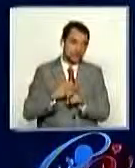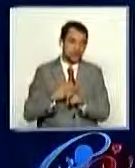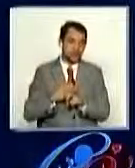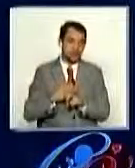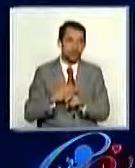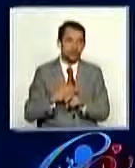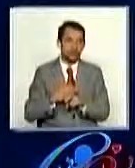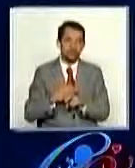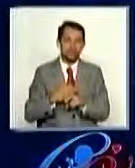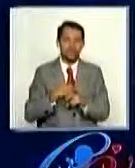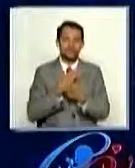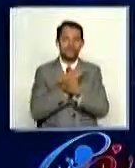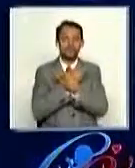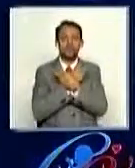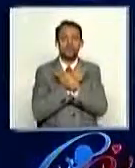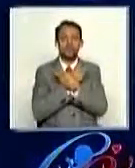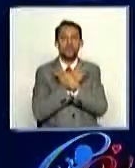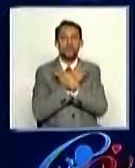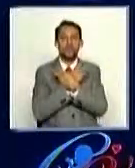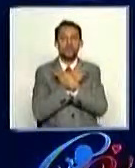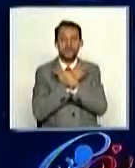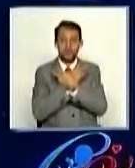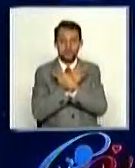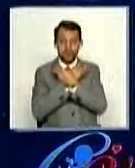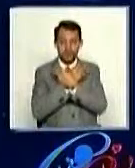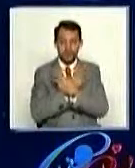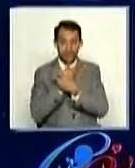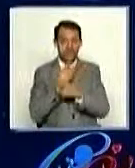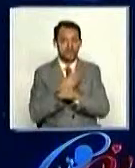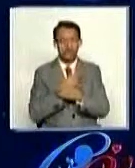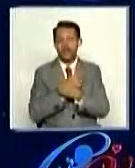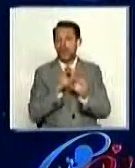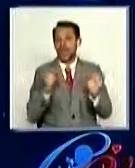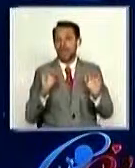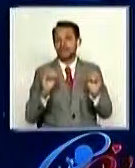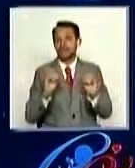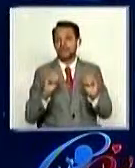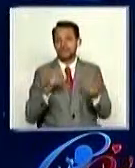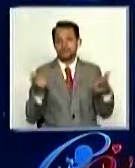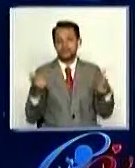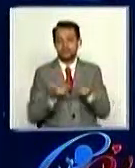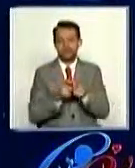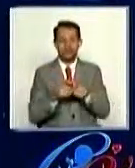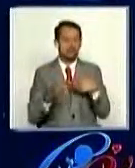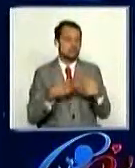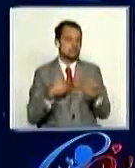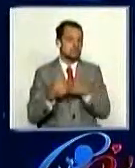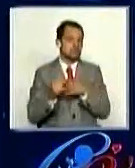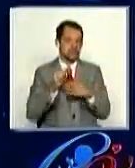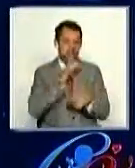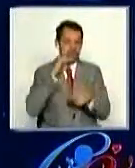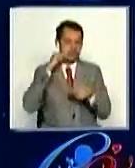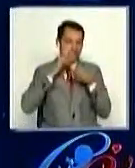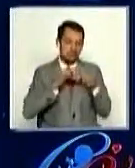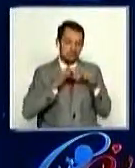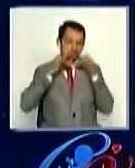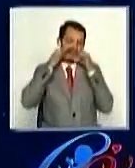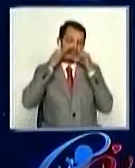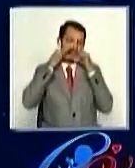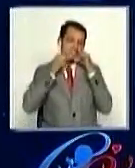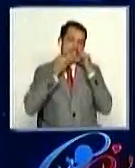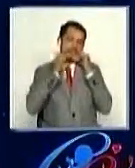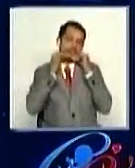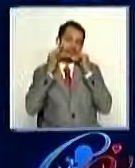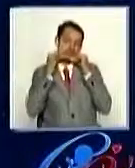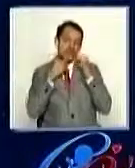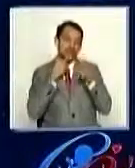poco hueso, es solamente esta zonita de hueso, y colocaron esta estructura la cual